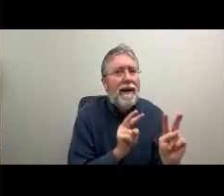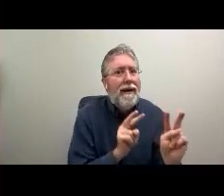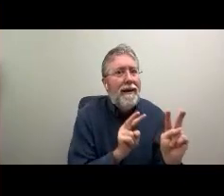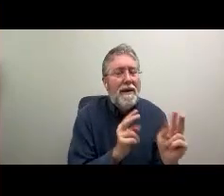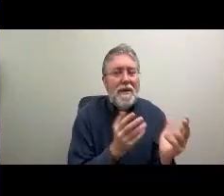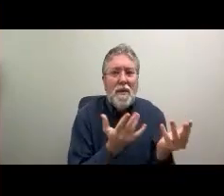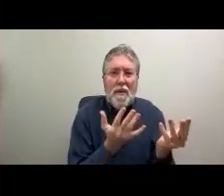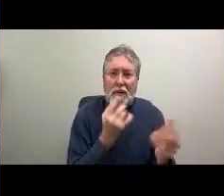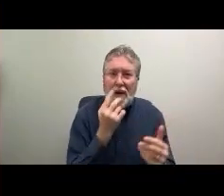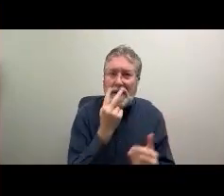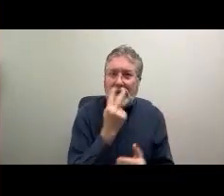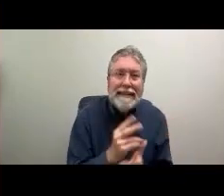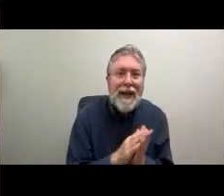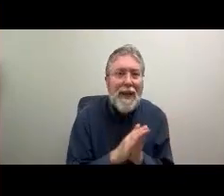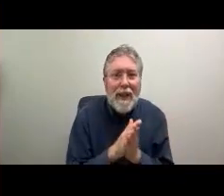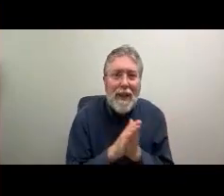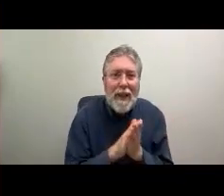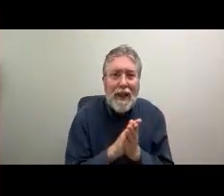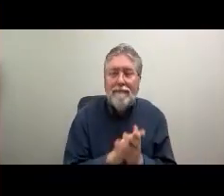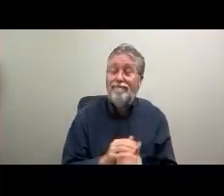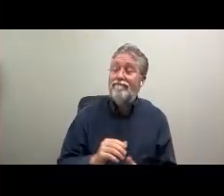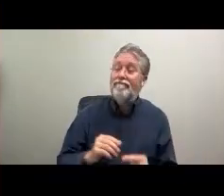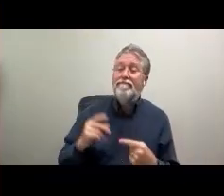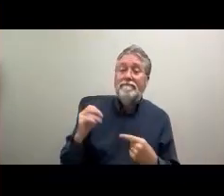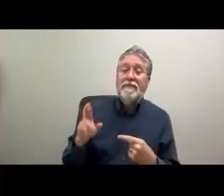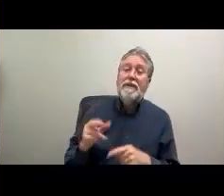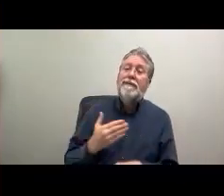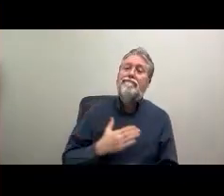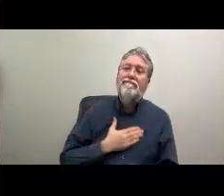Excelente, es estupendo oírlo.